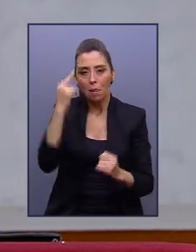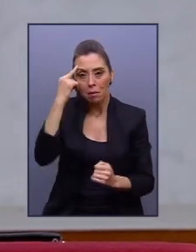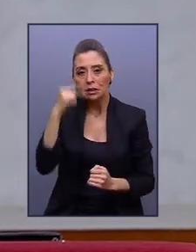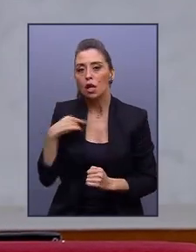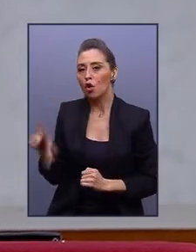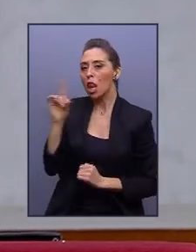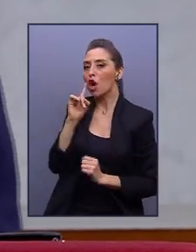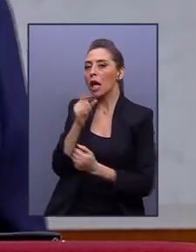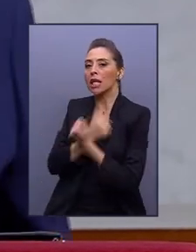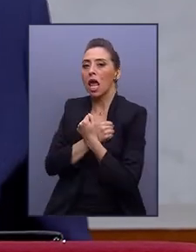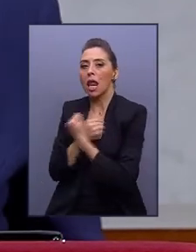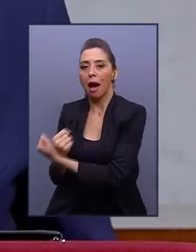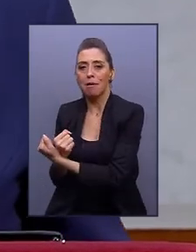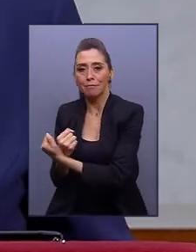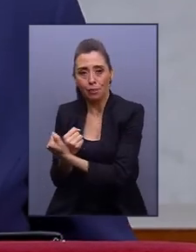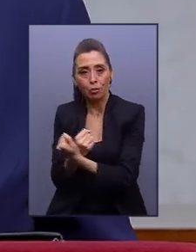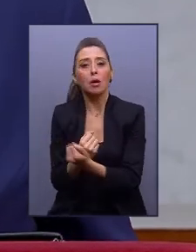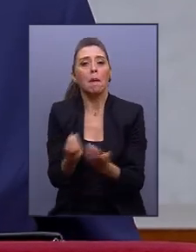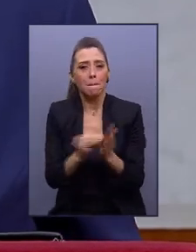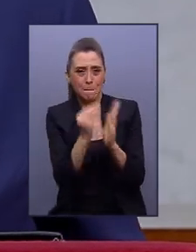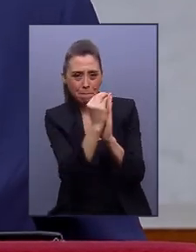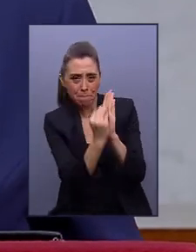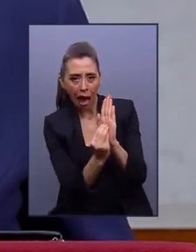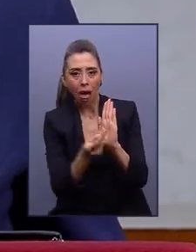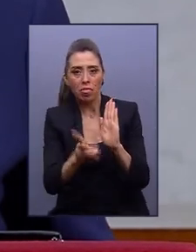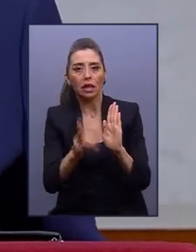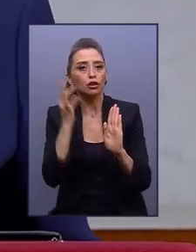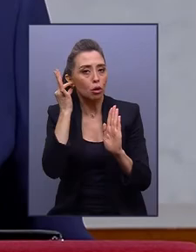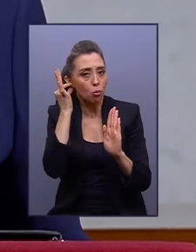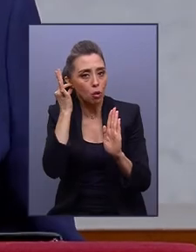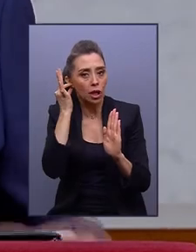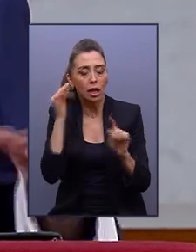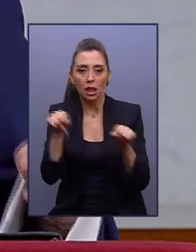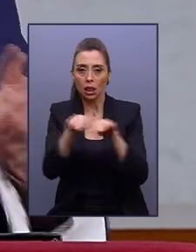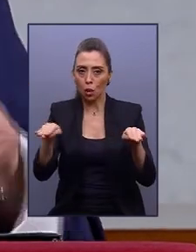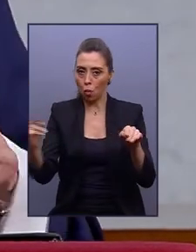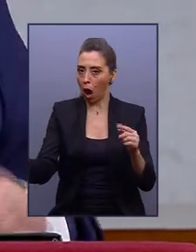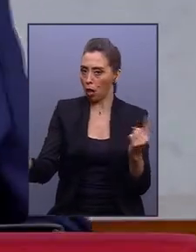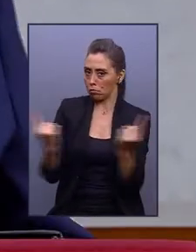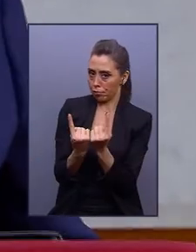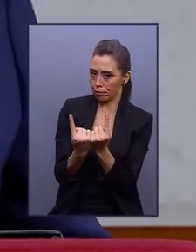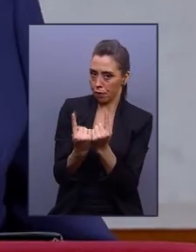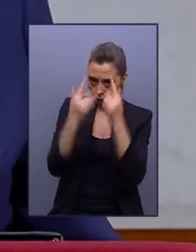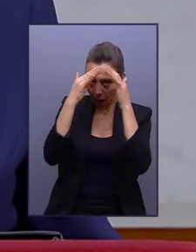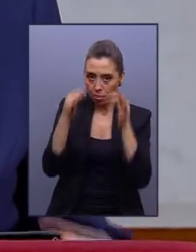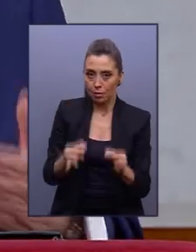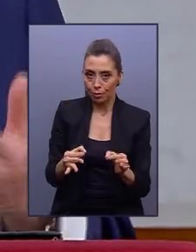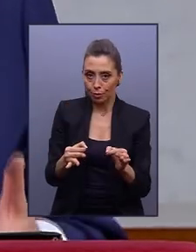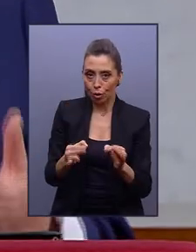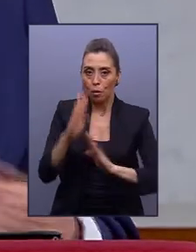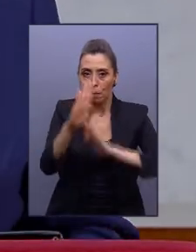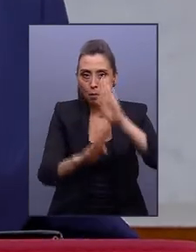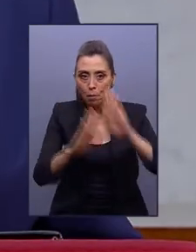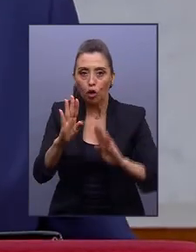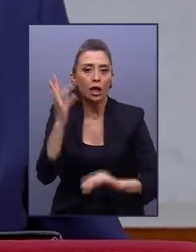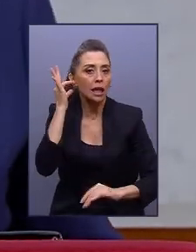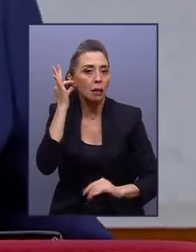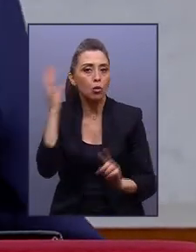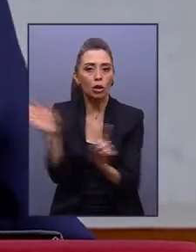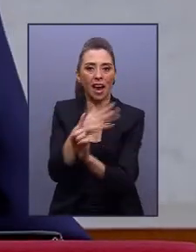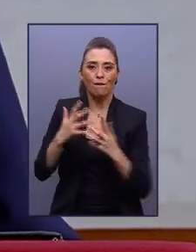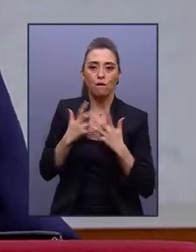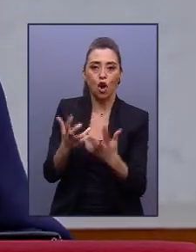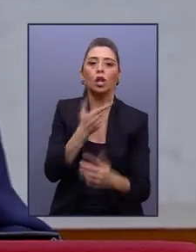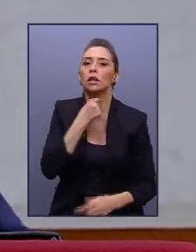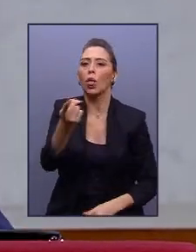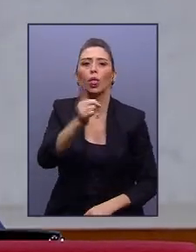amar. Hemos fortalecido los derechos de la mujer incentivando su presencia igualitaria allí donde se toman decisiones y protegiéndola frente a la violencia porque